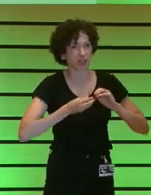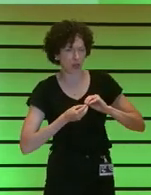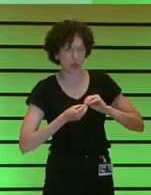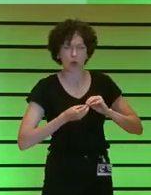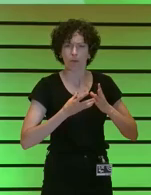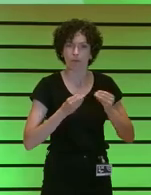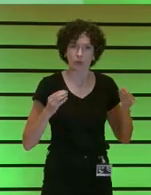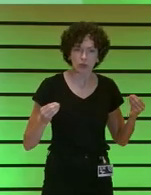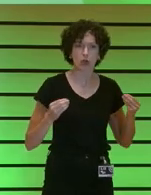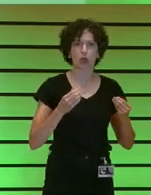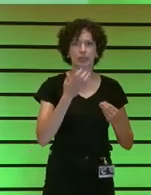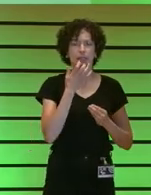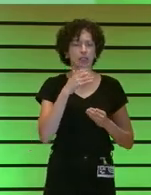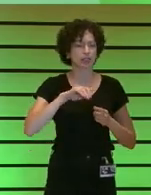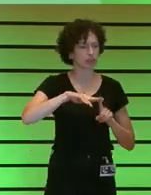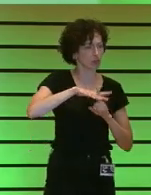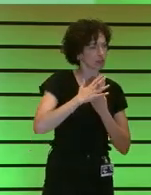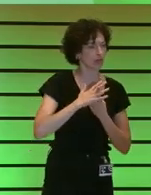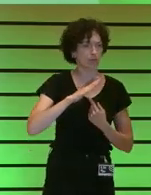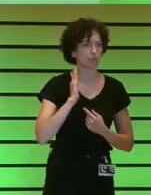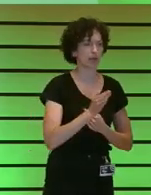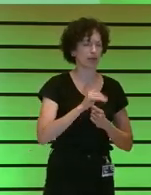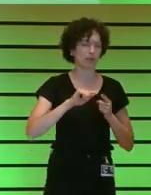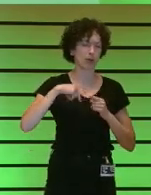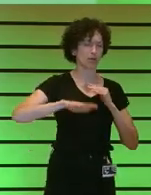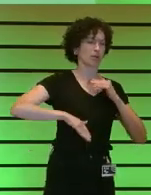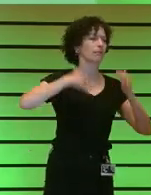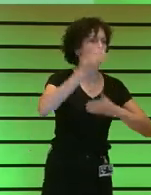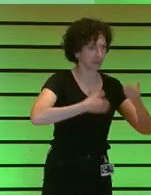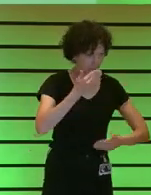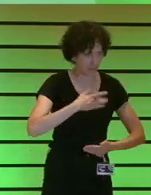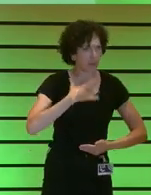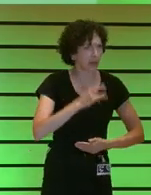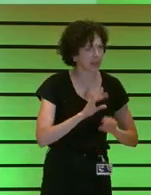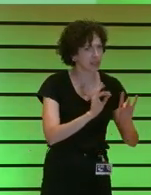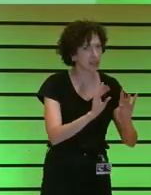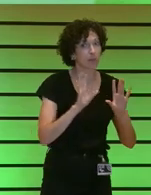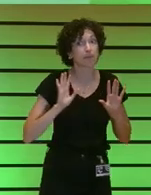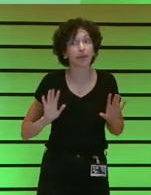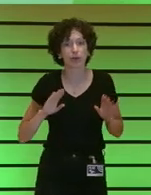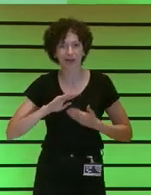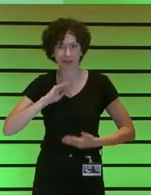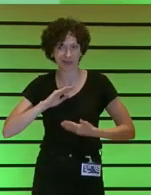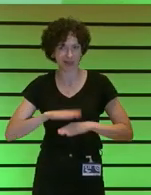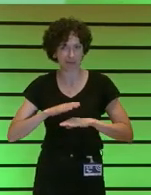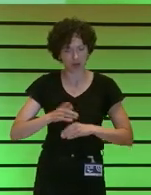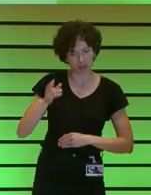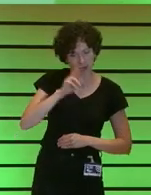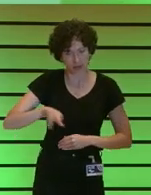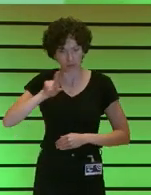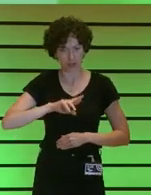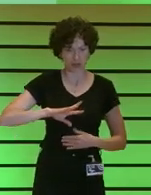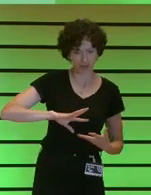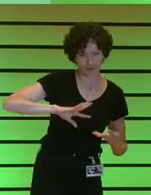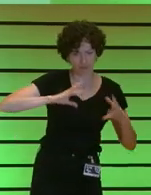enorme capacidad de sobreponerse de recuperarse a las cosas los que no tenemos esa capacidad de recuperarnos de reponernos y